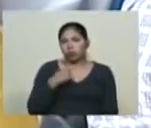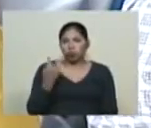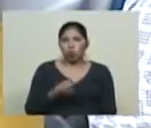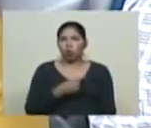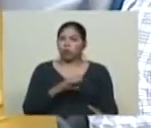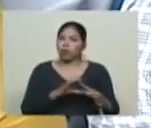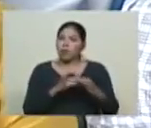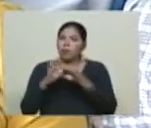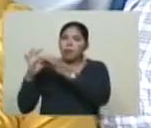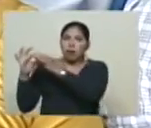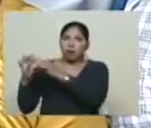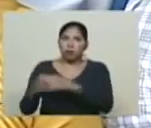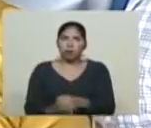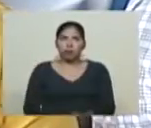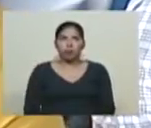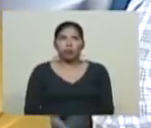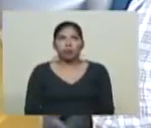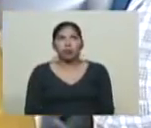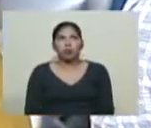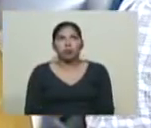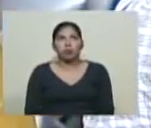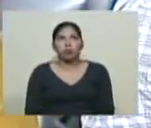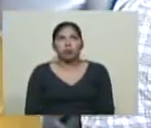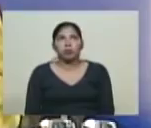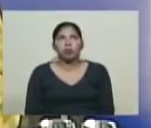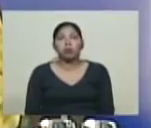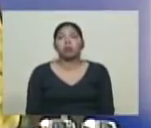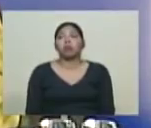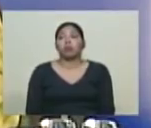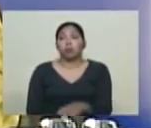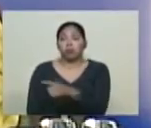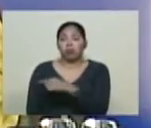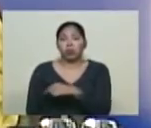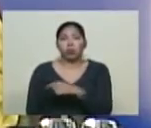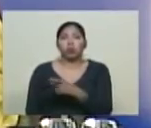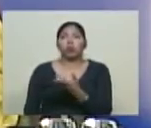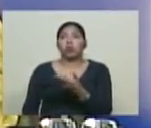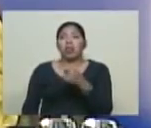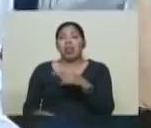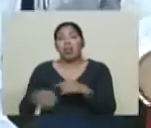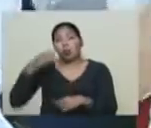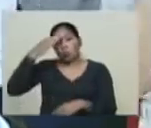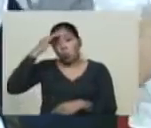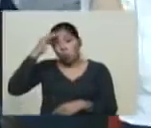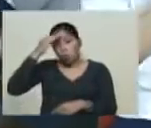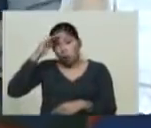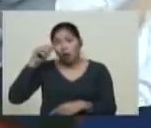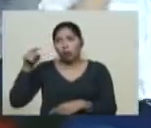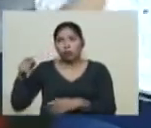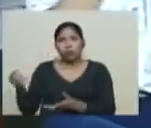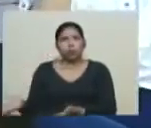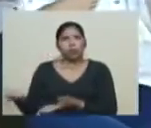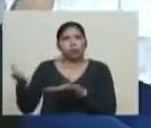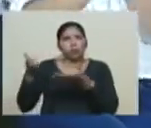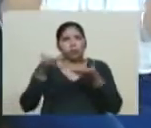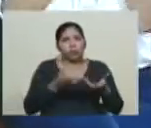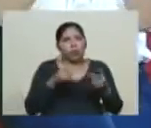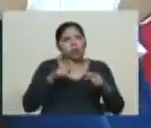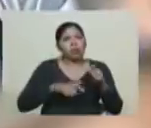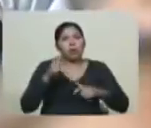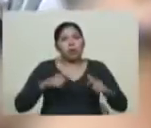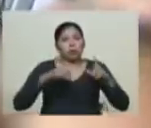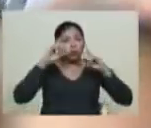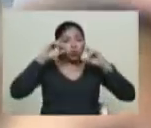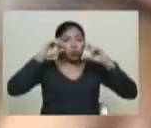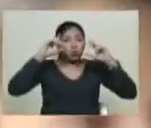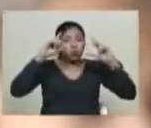al presidente Raúl Castro que nos ha enviado a los máximos especialistas de Cuba en toda esta materia, como siempre, en el marco